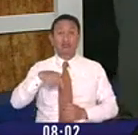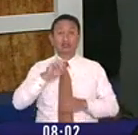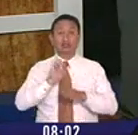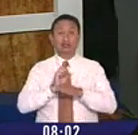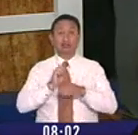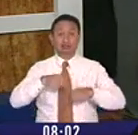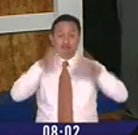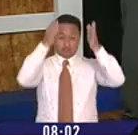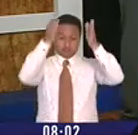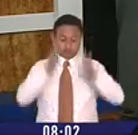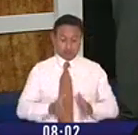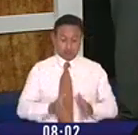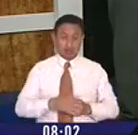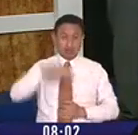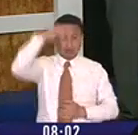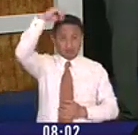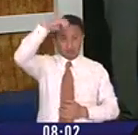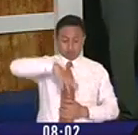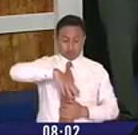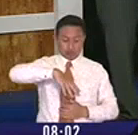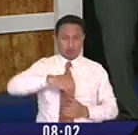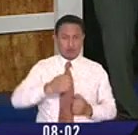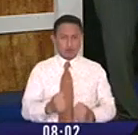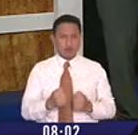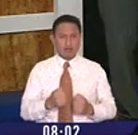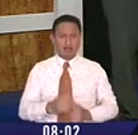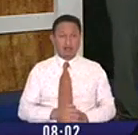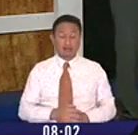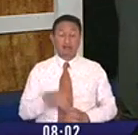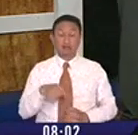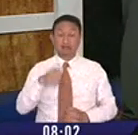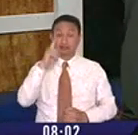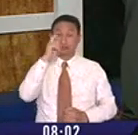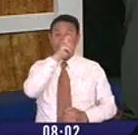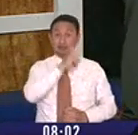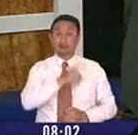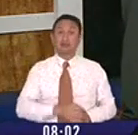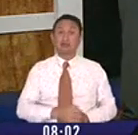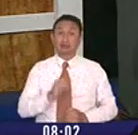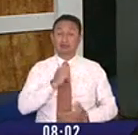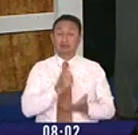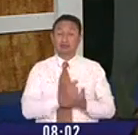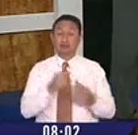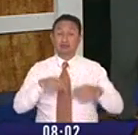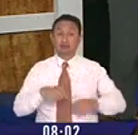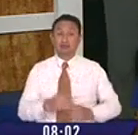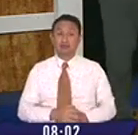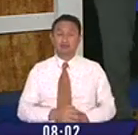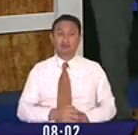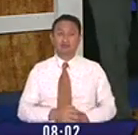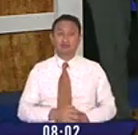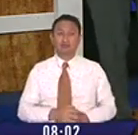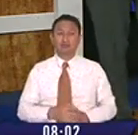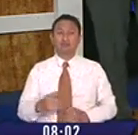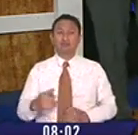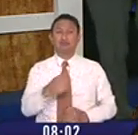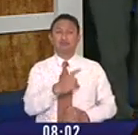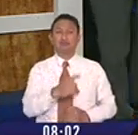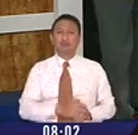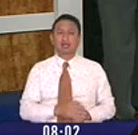sol cae así de frente. Perpendicular. O sea, es complicado, complicado, complicado. Estas